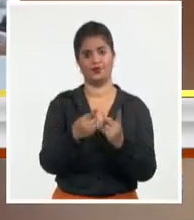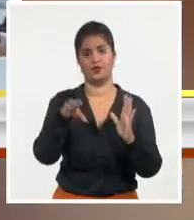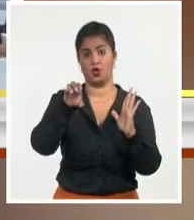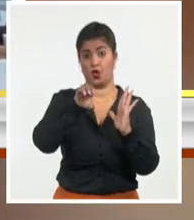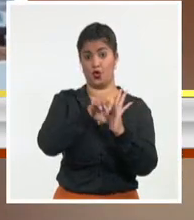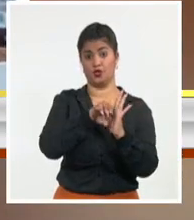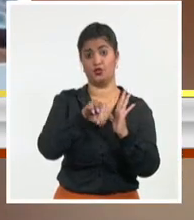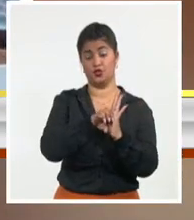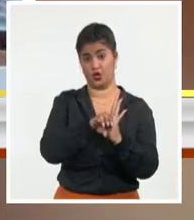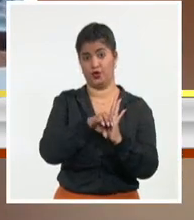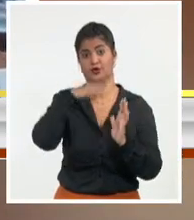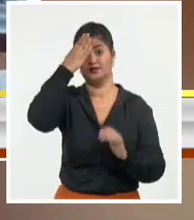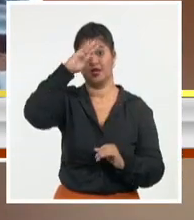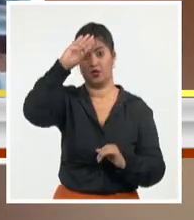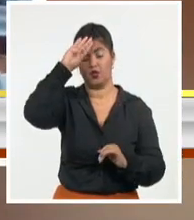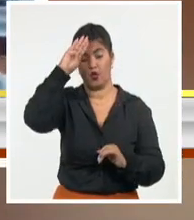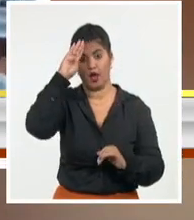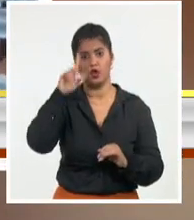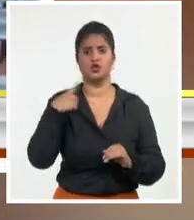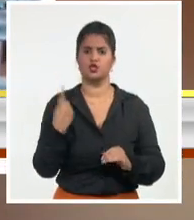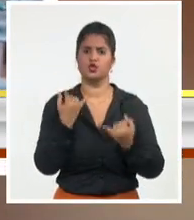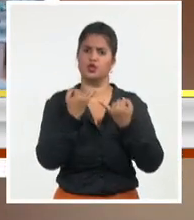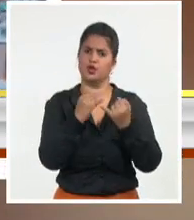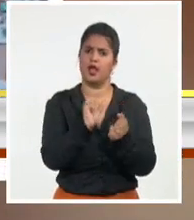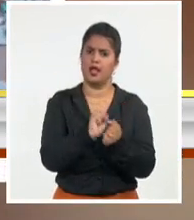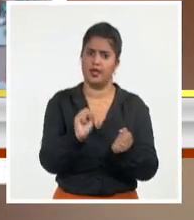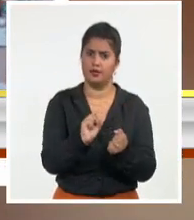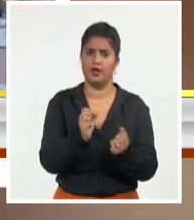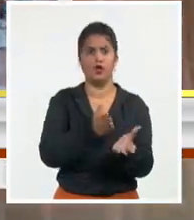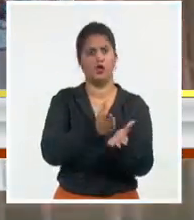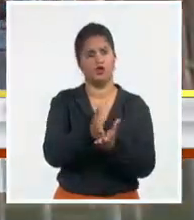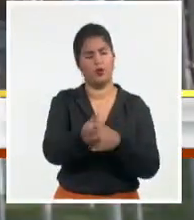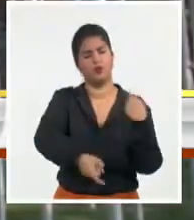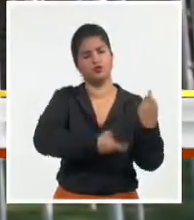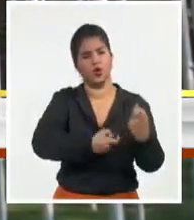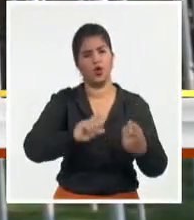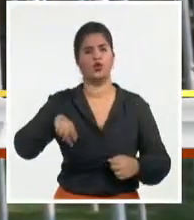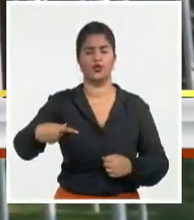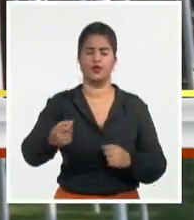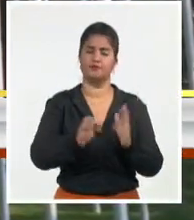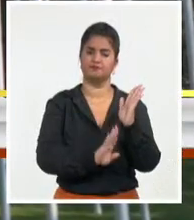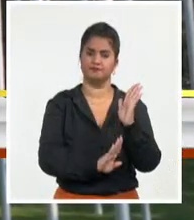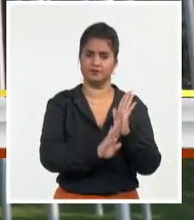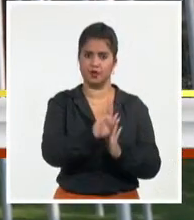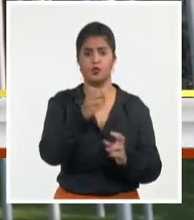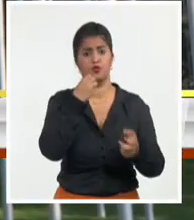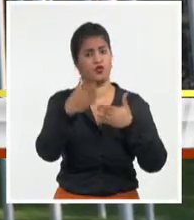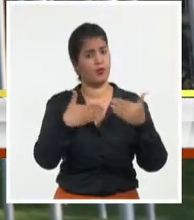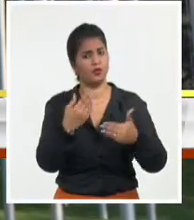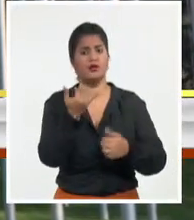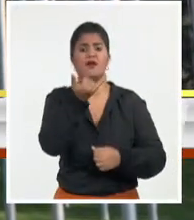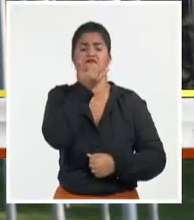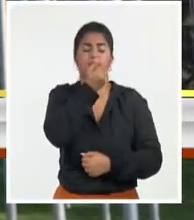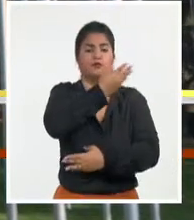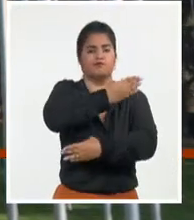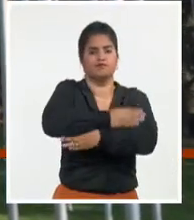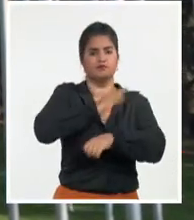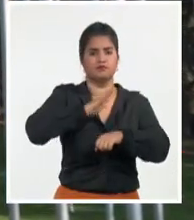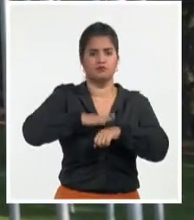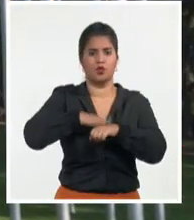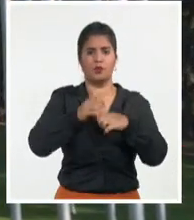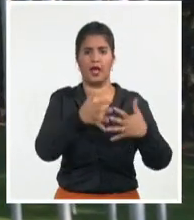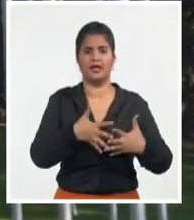de las agresiones como el bloqueo estadounidense. Durante el segmento general del 49º periodo de sesiones del Consejo de Derechos Humanos